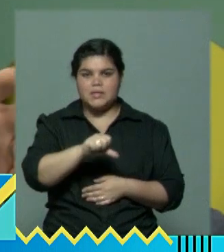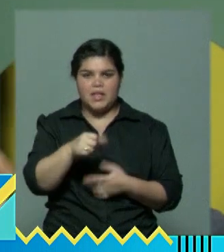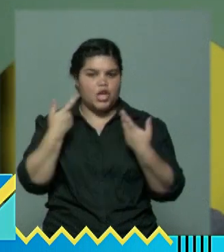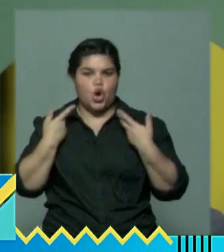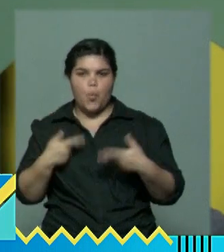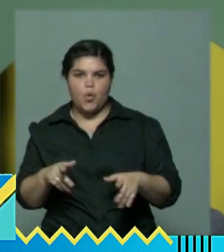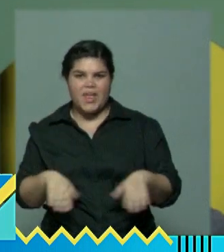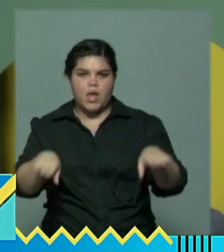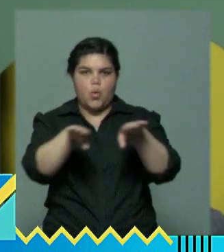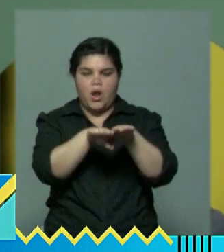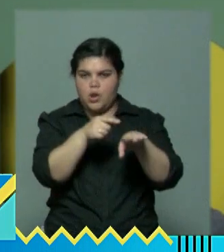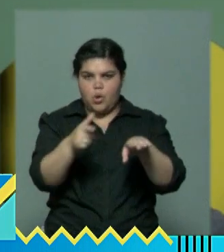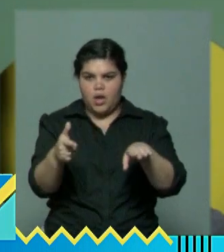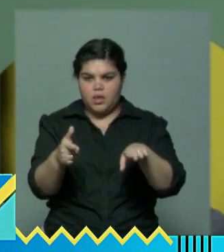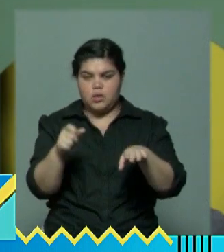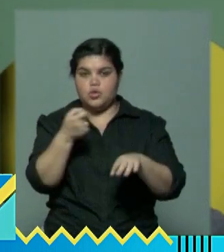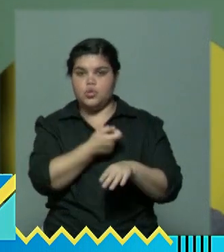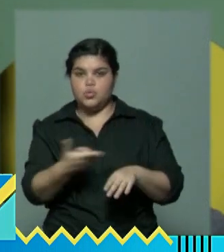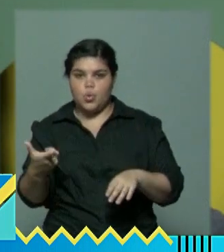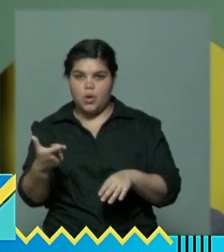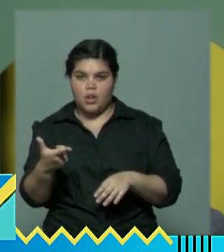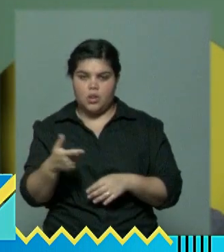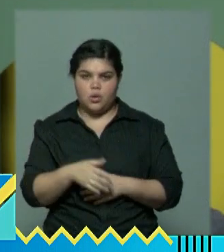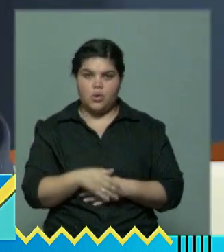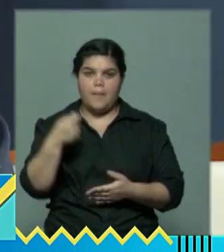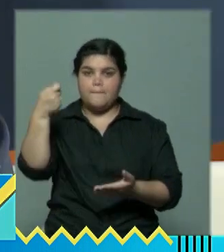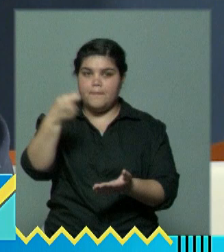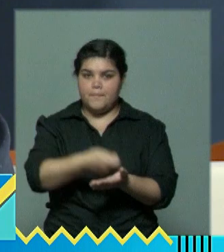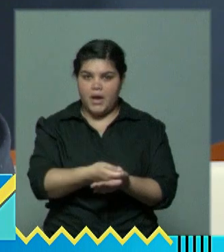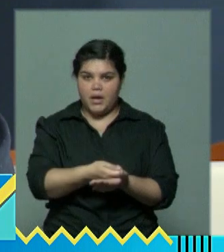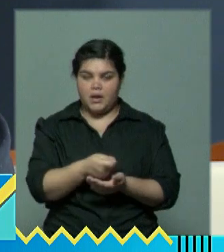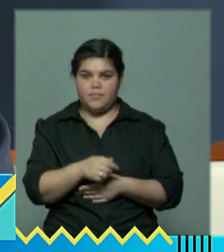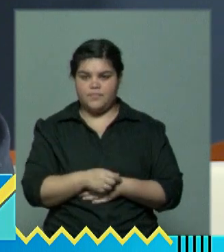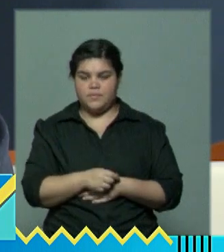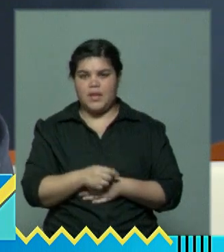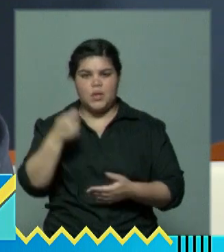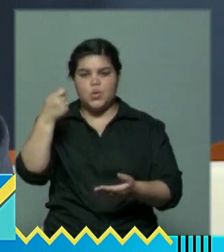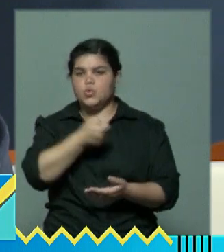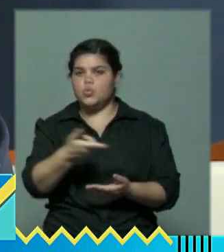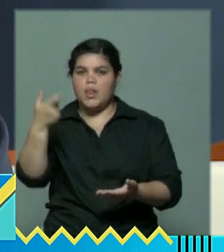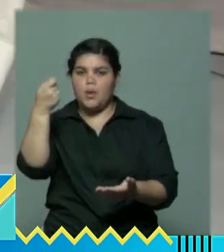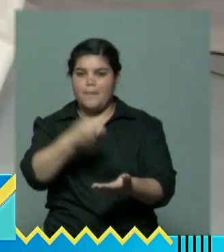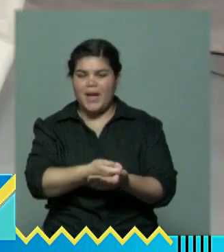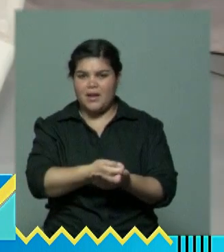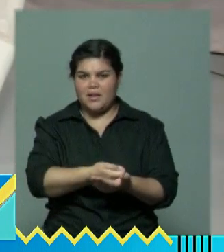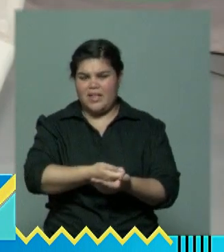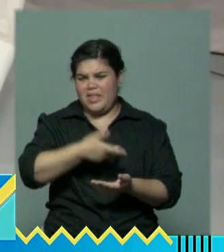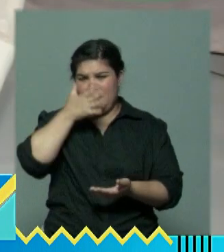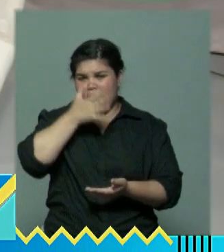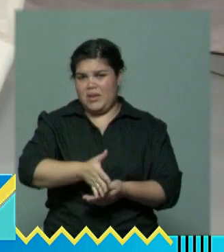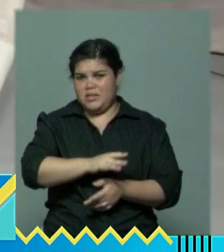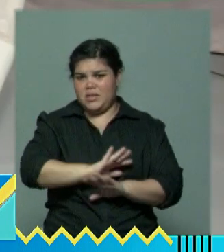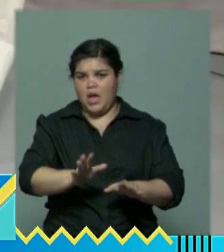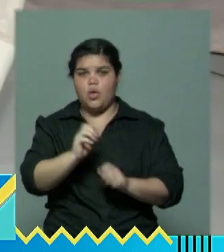común, y bueno, los salarios que se pagan en el rubro son altísimos para lo que puede una empresa mendocina